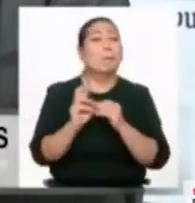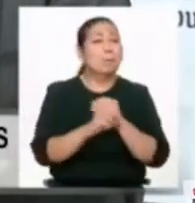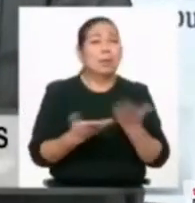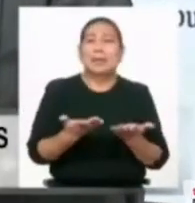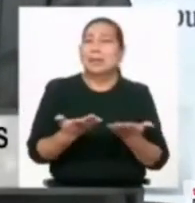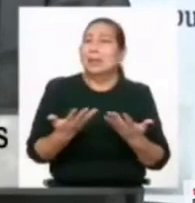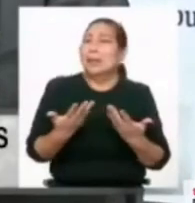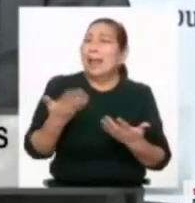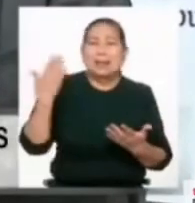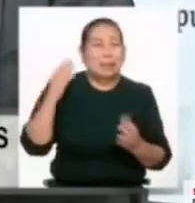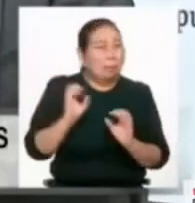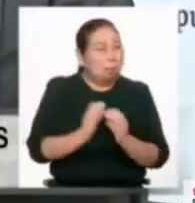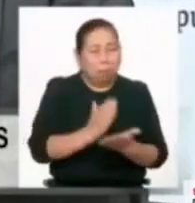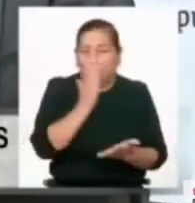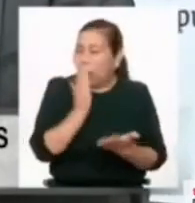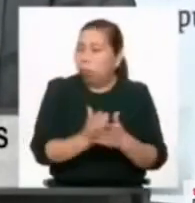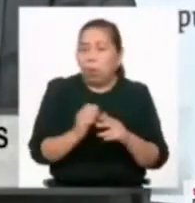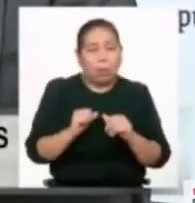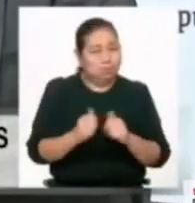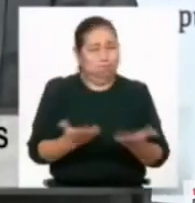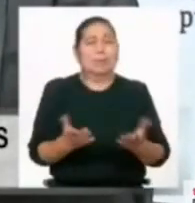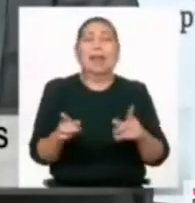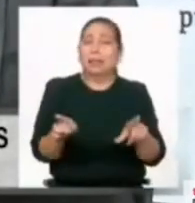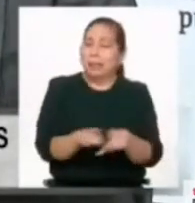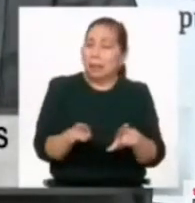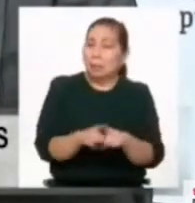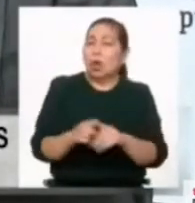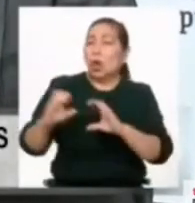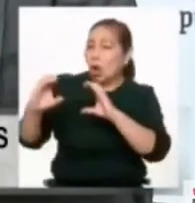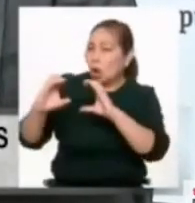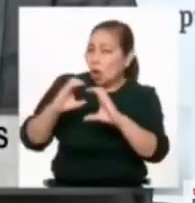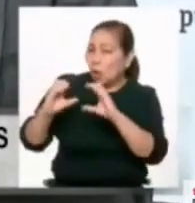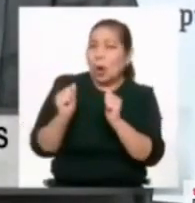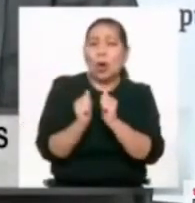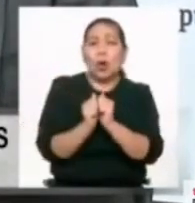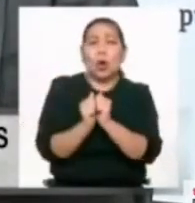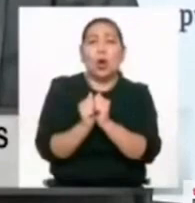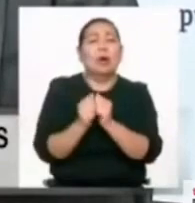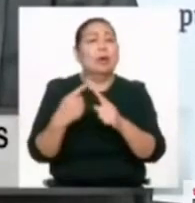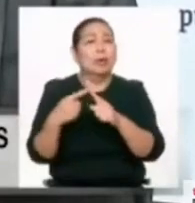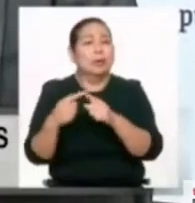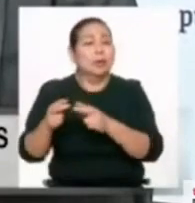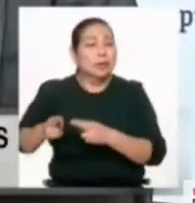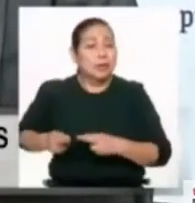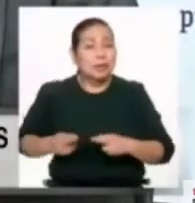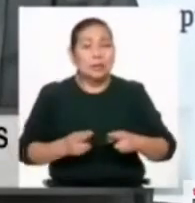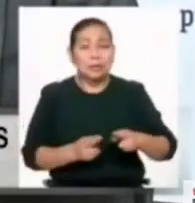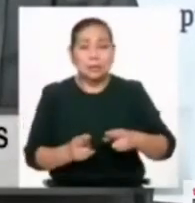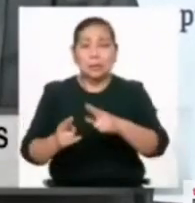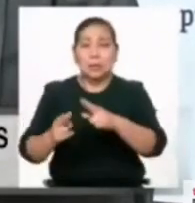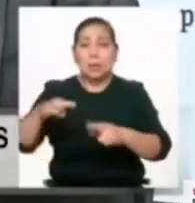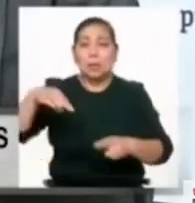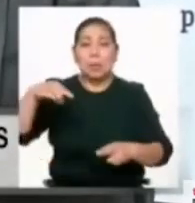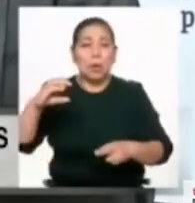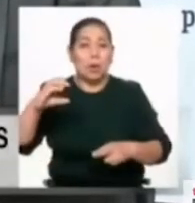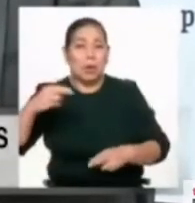país semidevastado. Y hemos estado también en comunicación, por ejemplo, con los regantes del río Moche, que